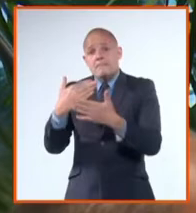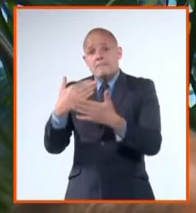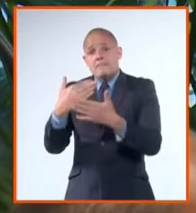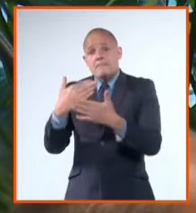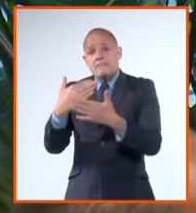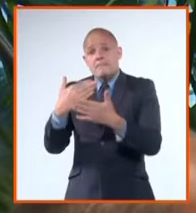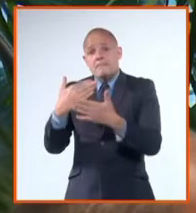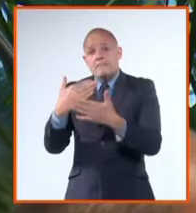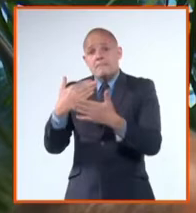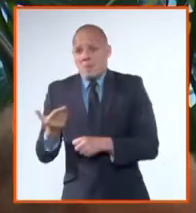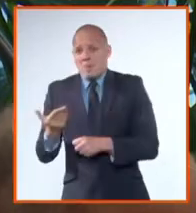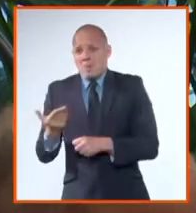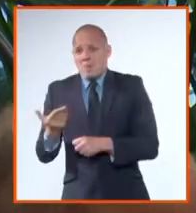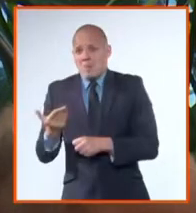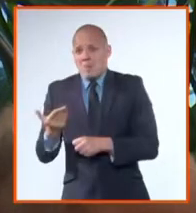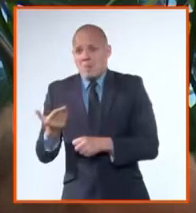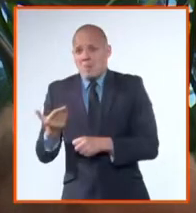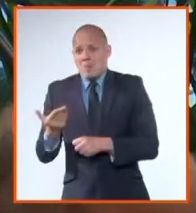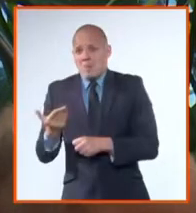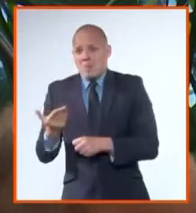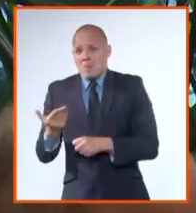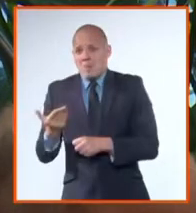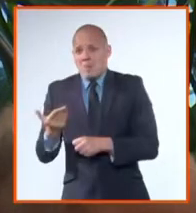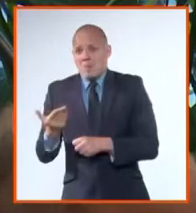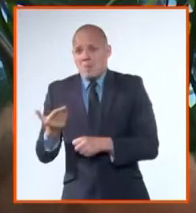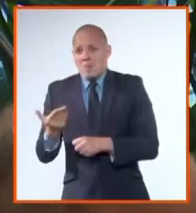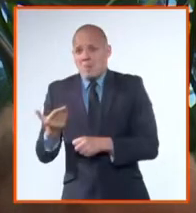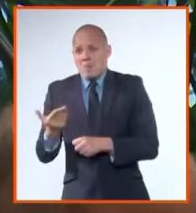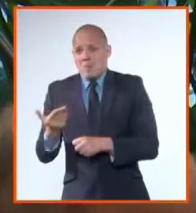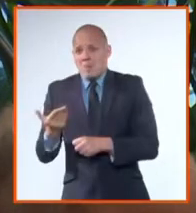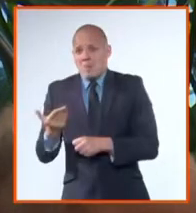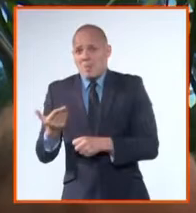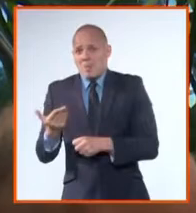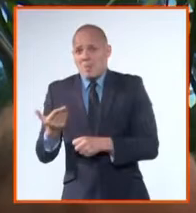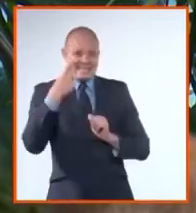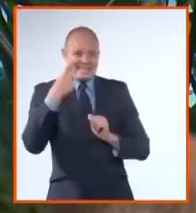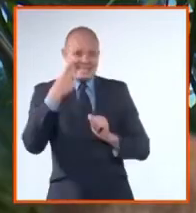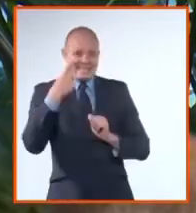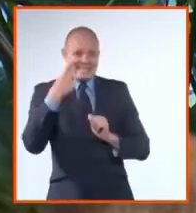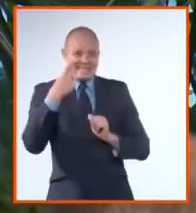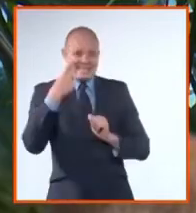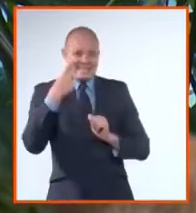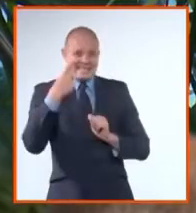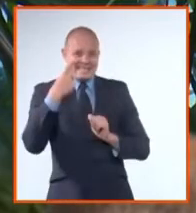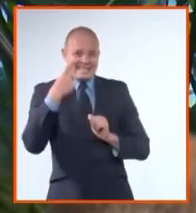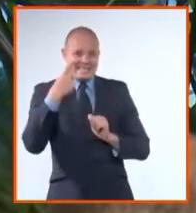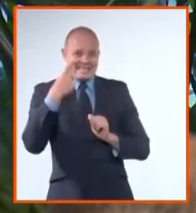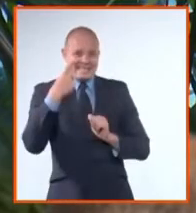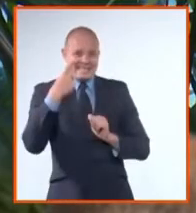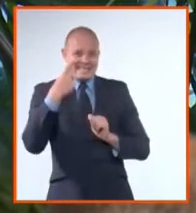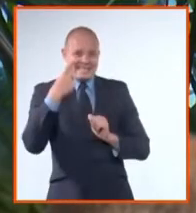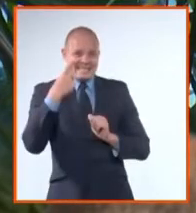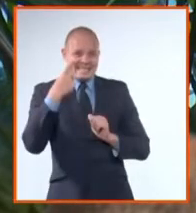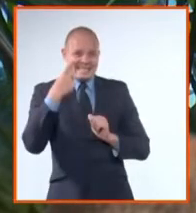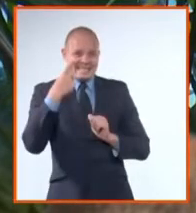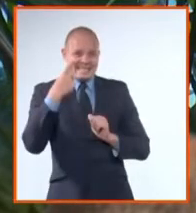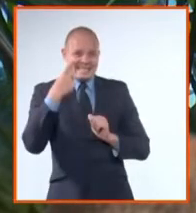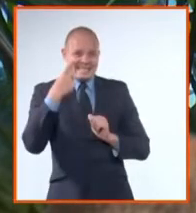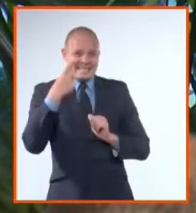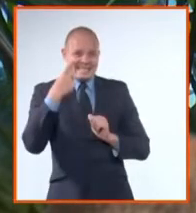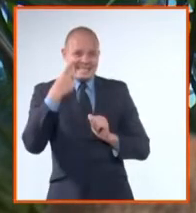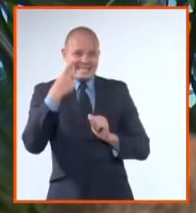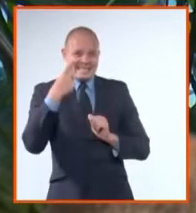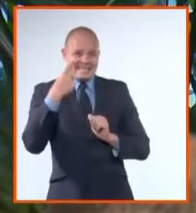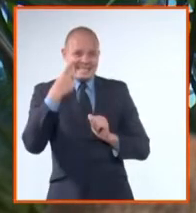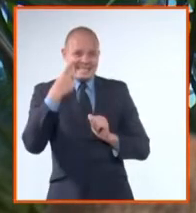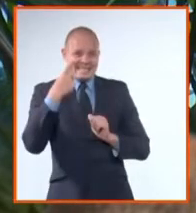acumulados, batallando en condiciones difíciles. Y segundo, aun cuando esos problemas los